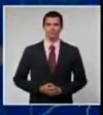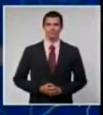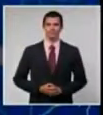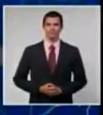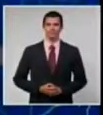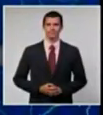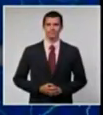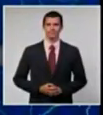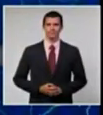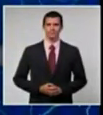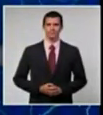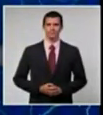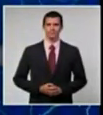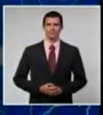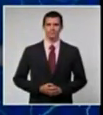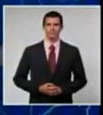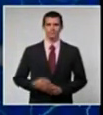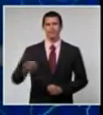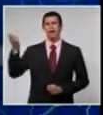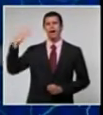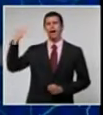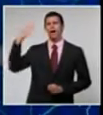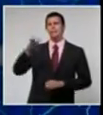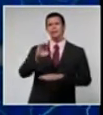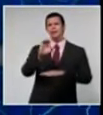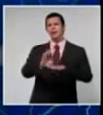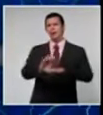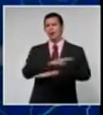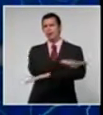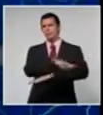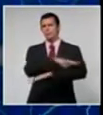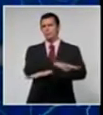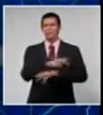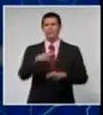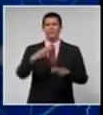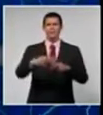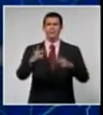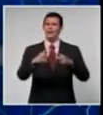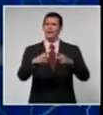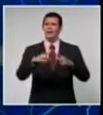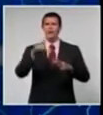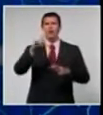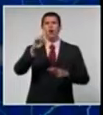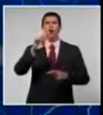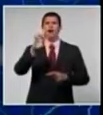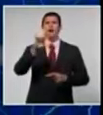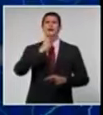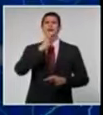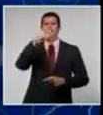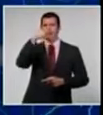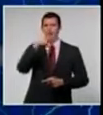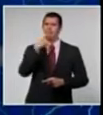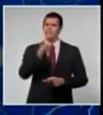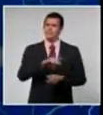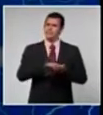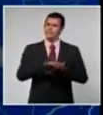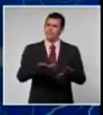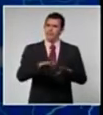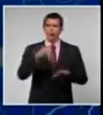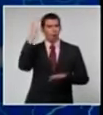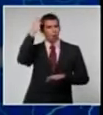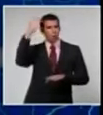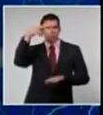El expresidente de Ecuador, Rafael Correa, denunció las intenciones del Consejo Nacional Electoral por encargo del gobierno de eliminar la